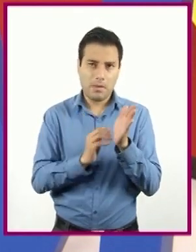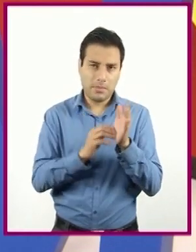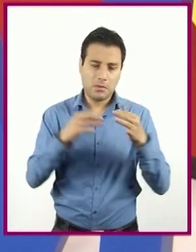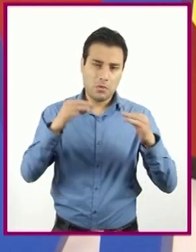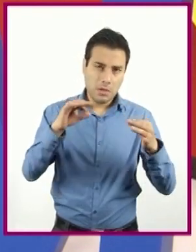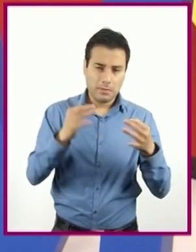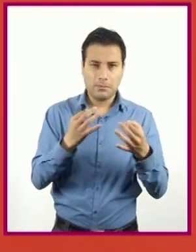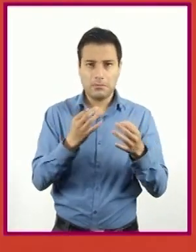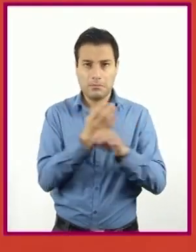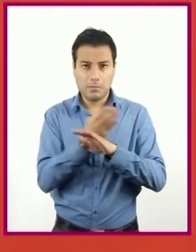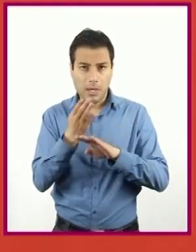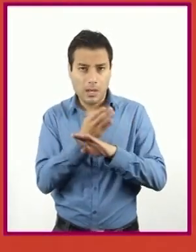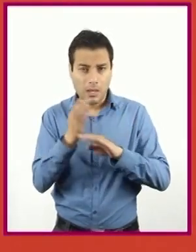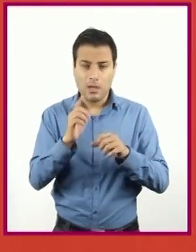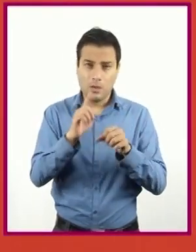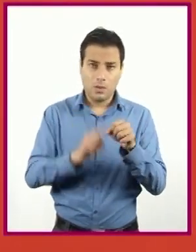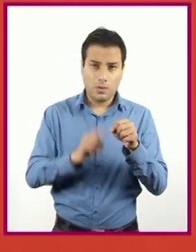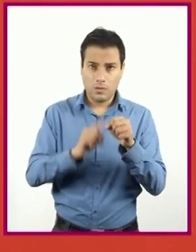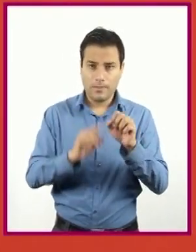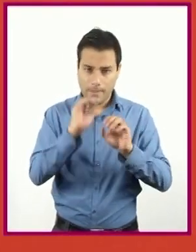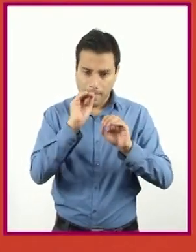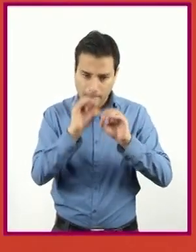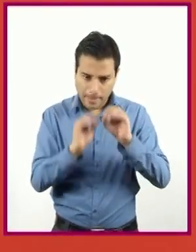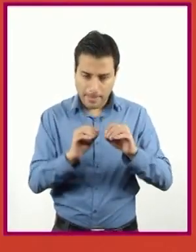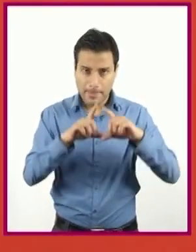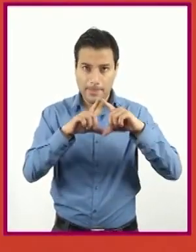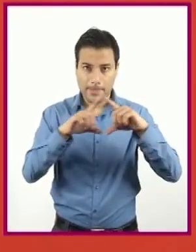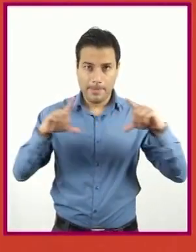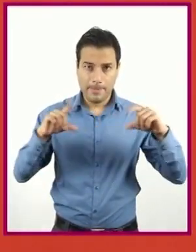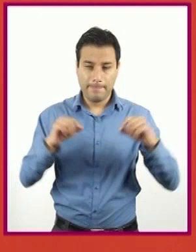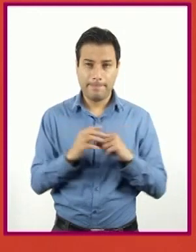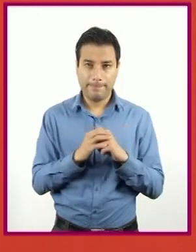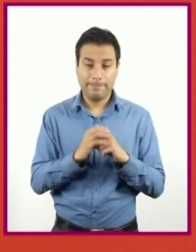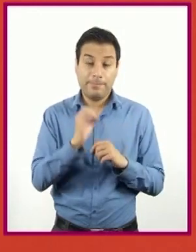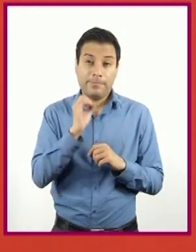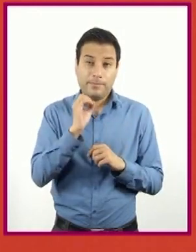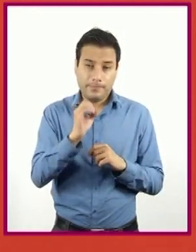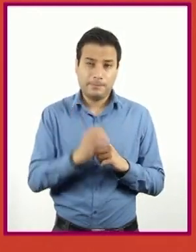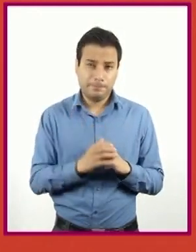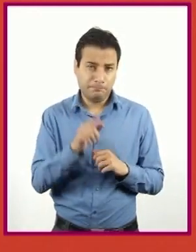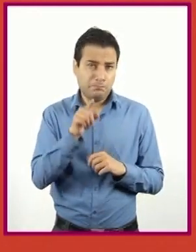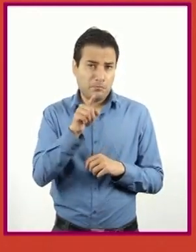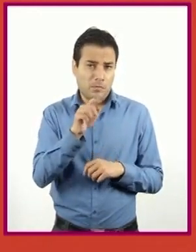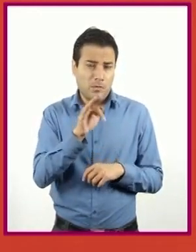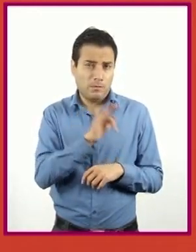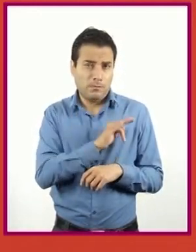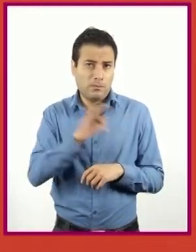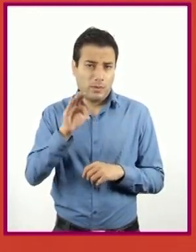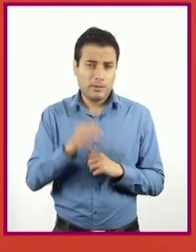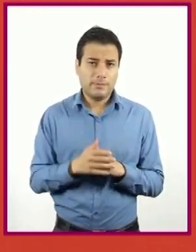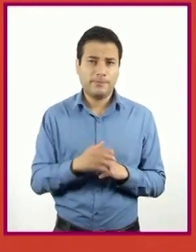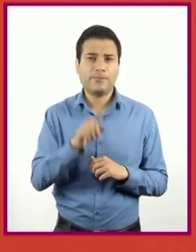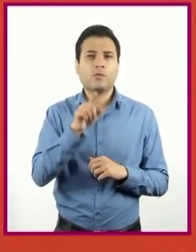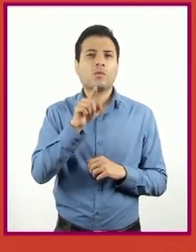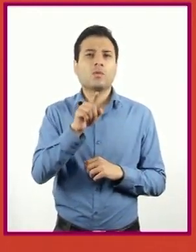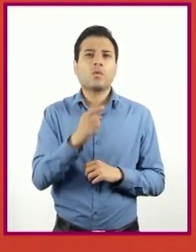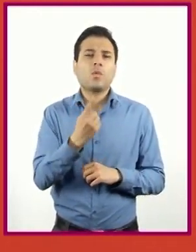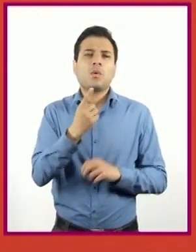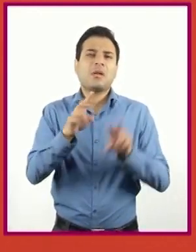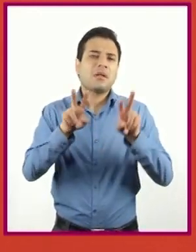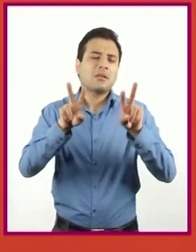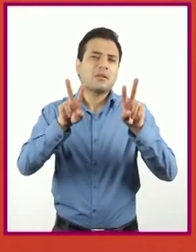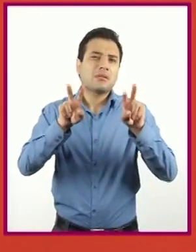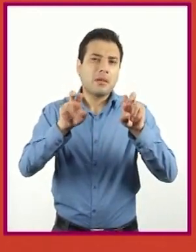color. También, si así lo quieren, pueden buscar en esta materia u otra que les guste un tema que sea de su interés